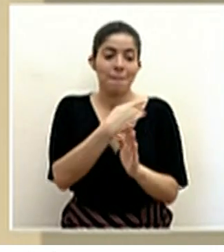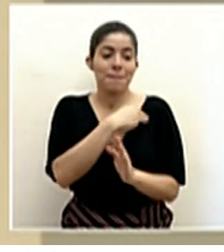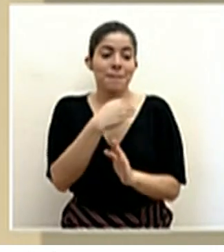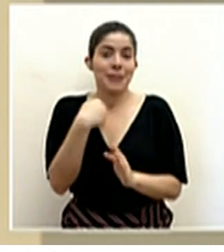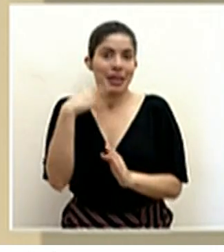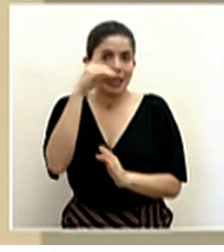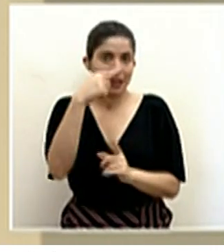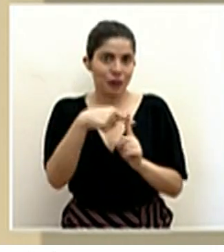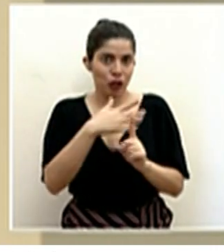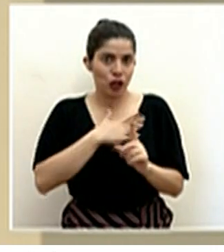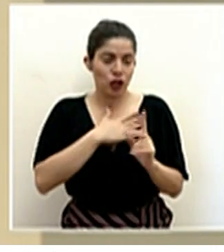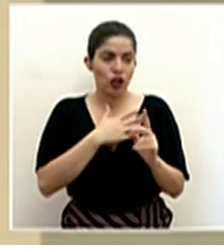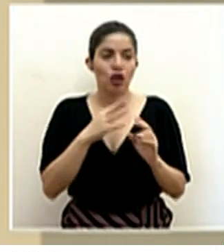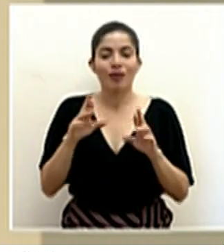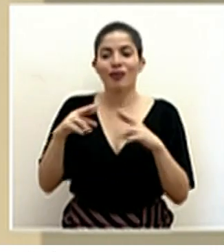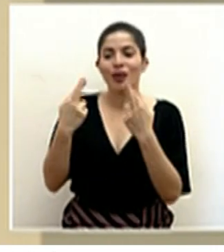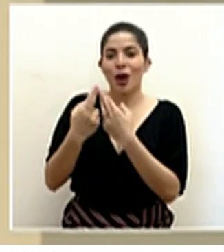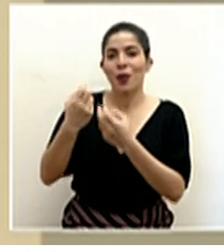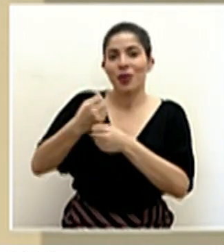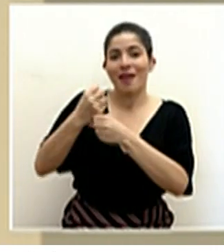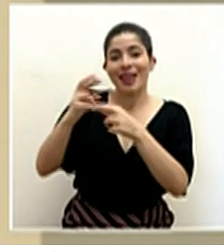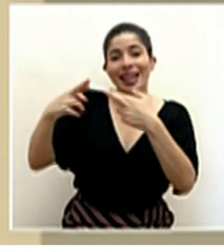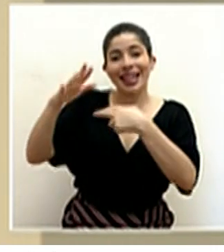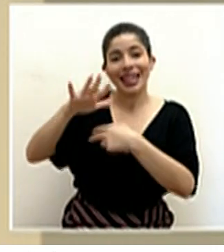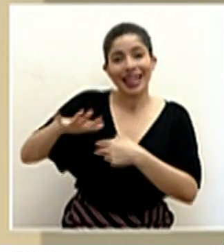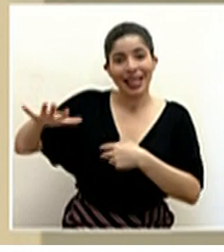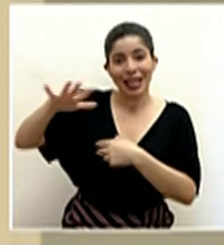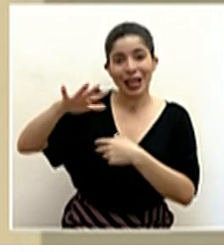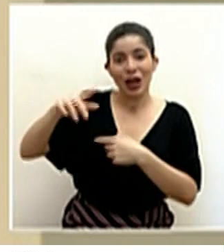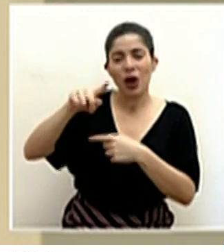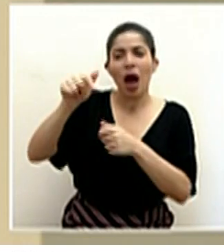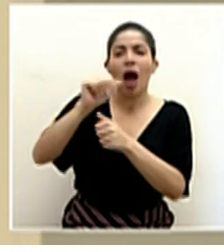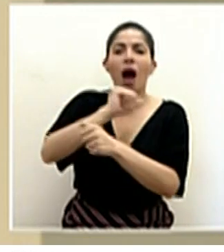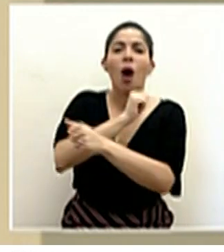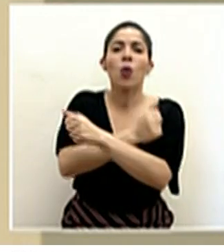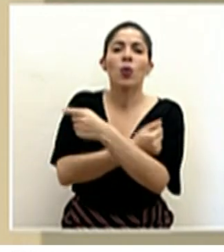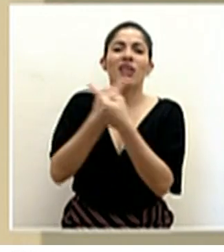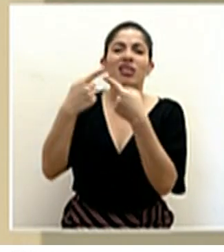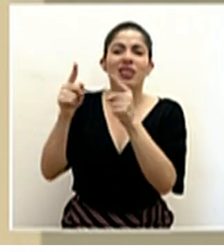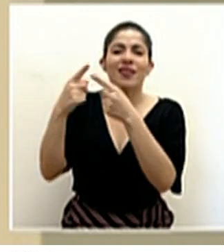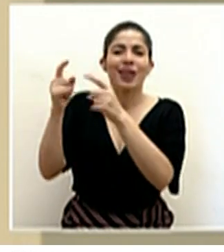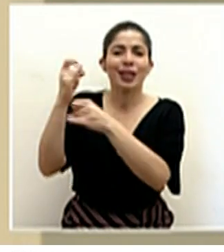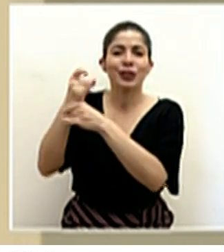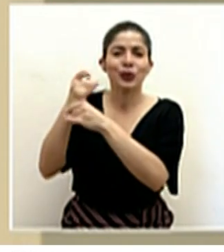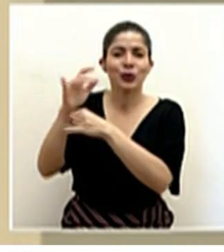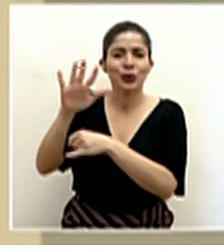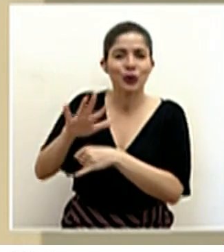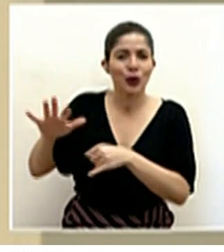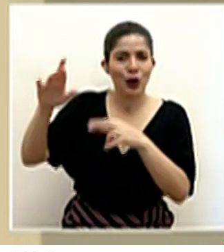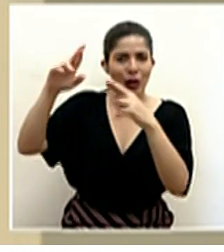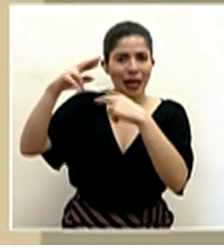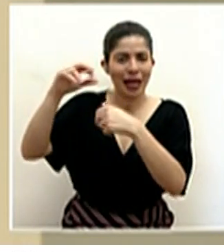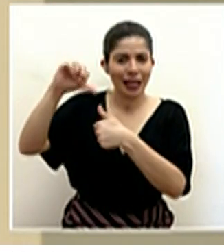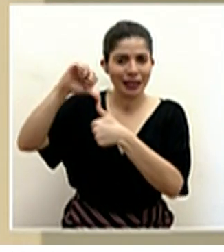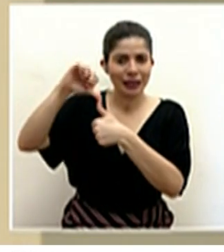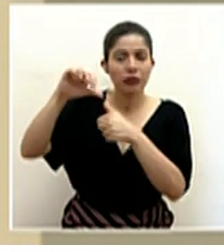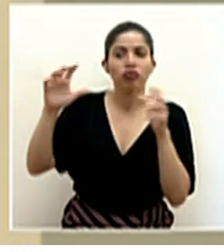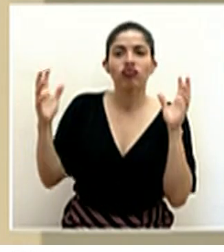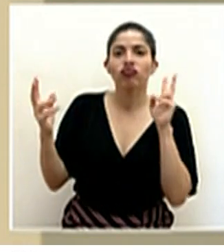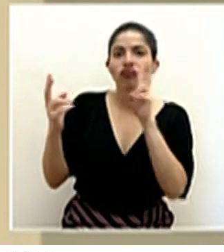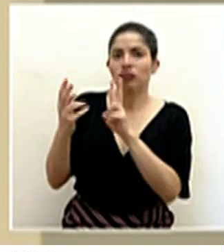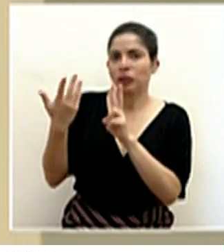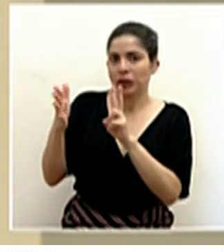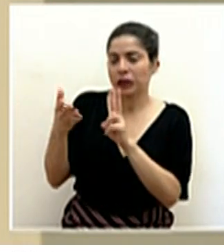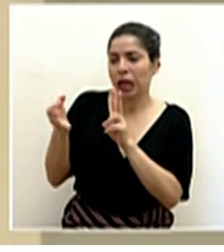ayer, en sesiones de trabajo de la región, a jerarcas de diferentes entidades en la región. Hoy, en horas de la tarde,